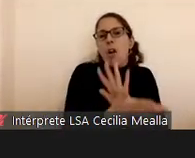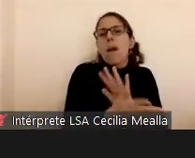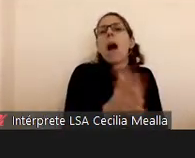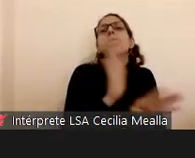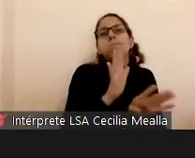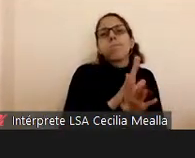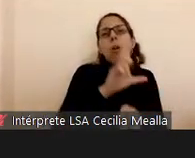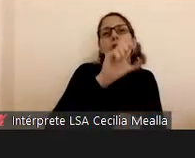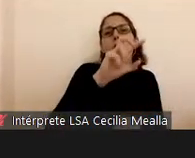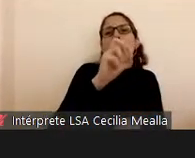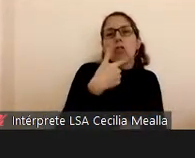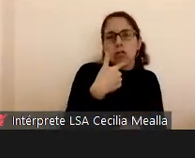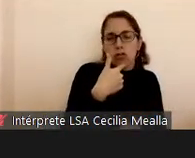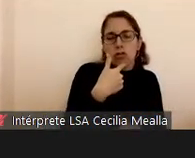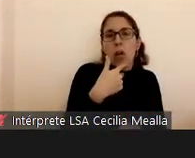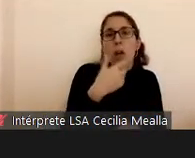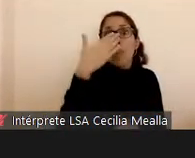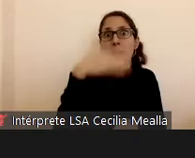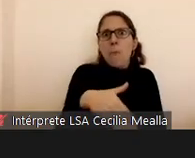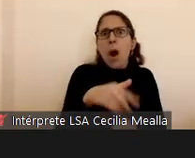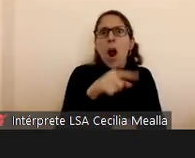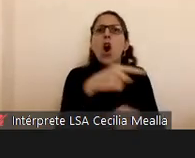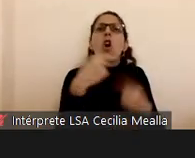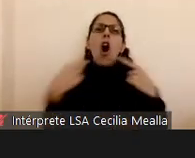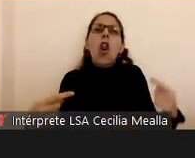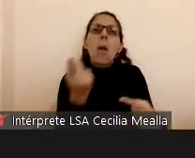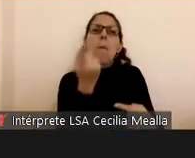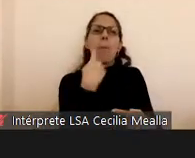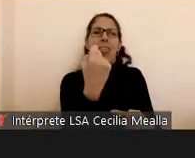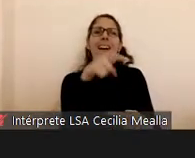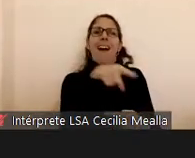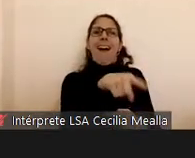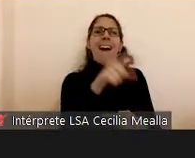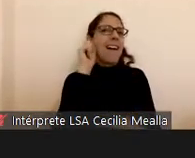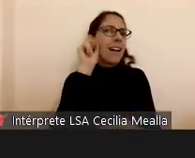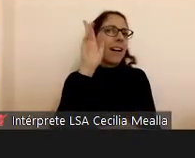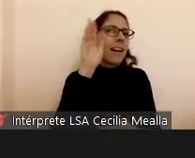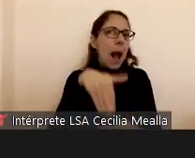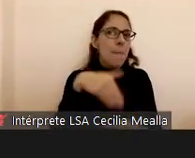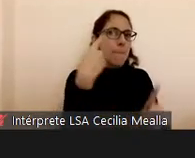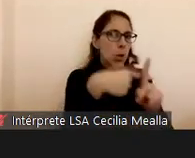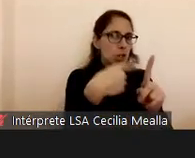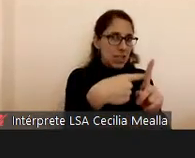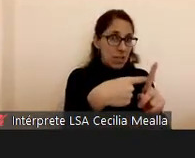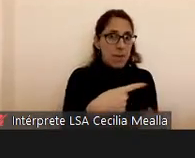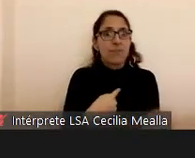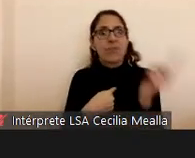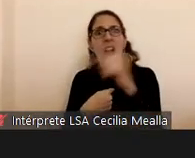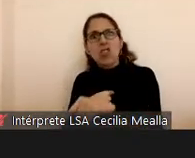coloración. ¿Y las otras cómo serían? ¿Qué forma tienen?